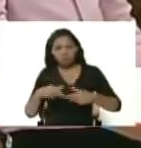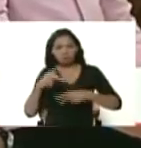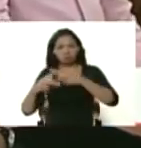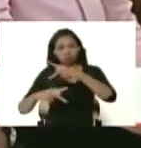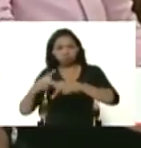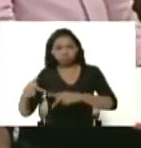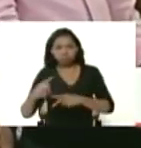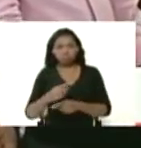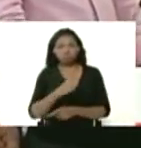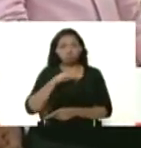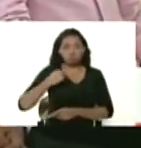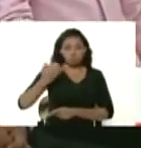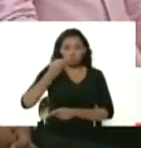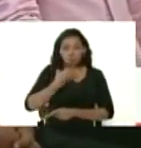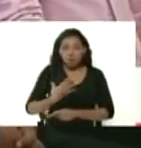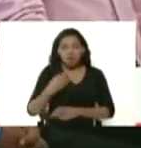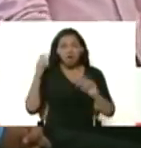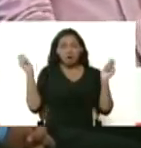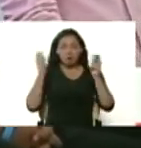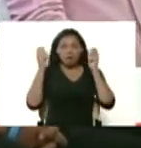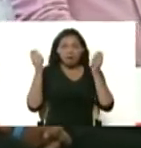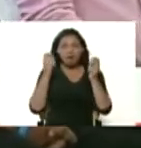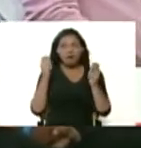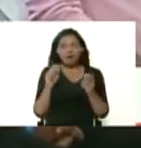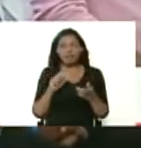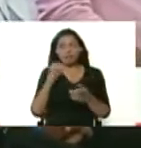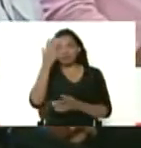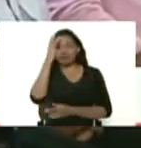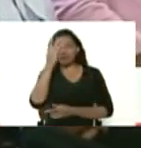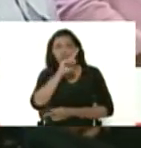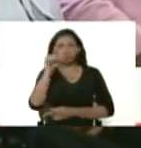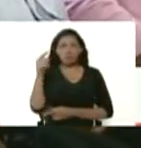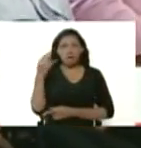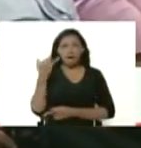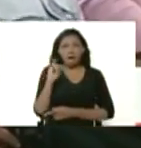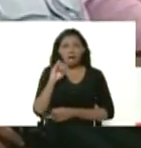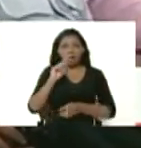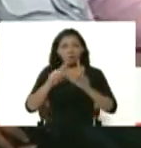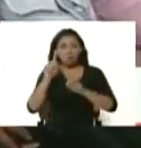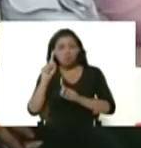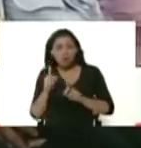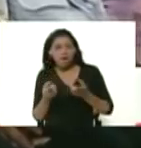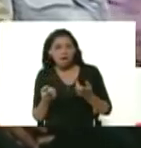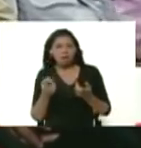buena jornada de carnavales. No sé si tienen ahí